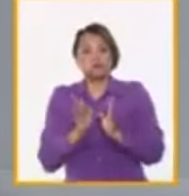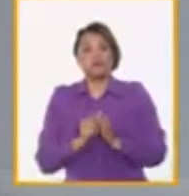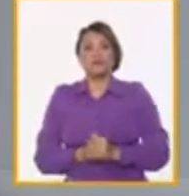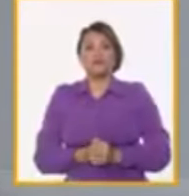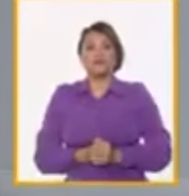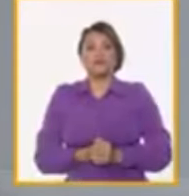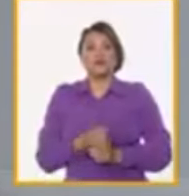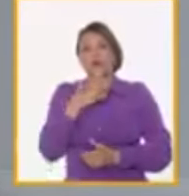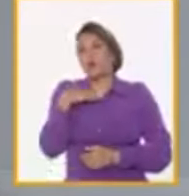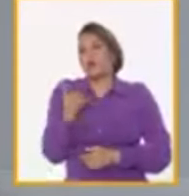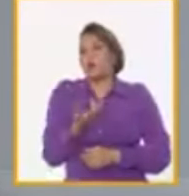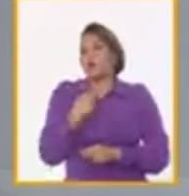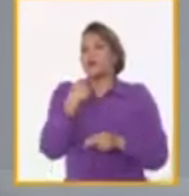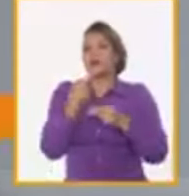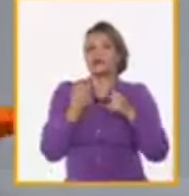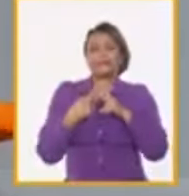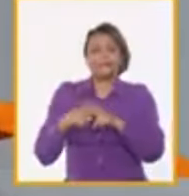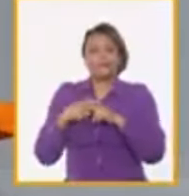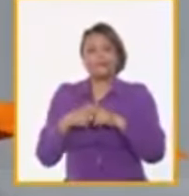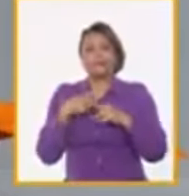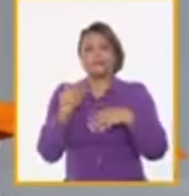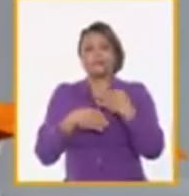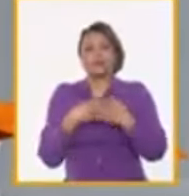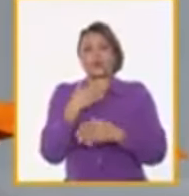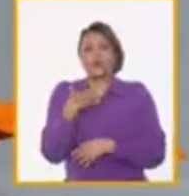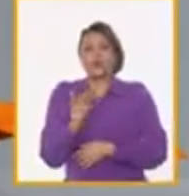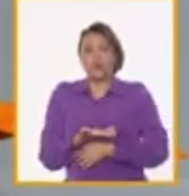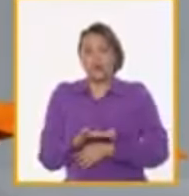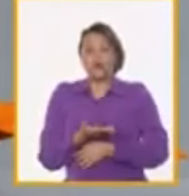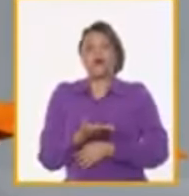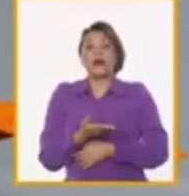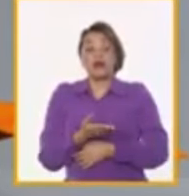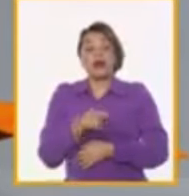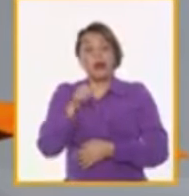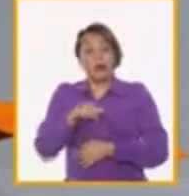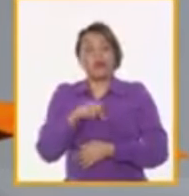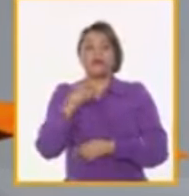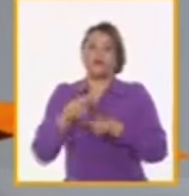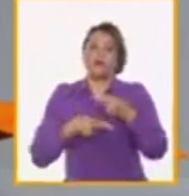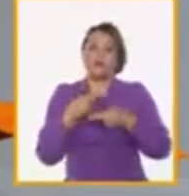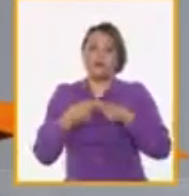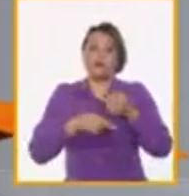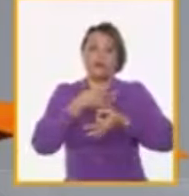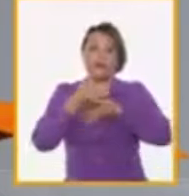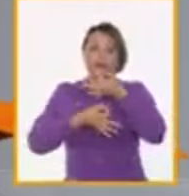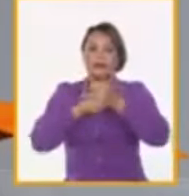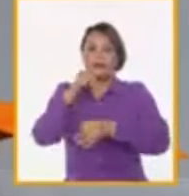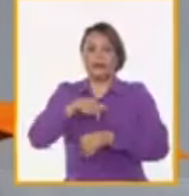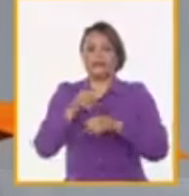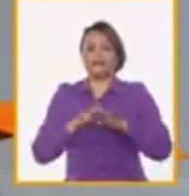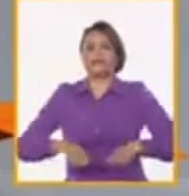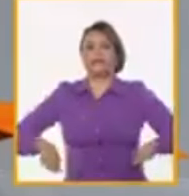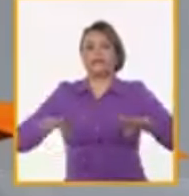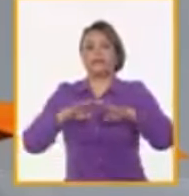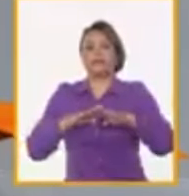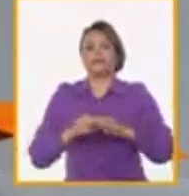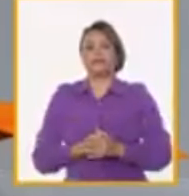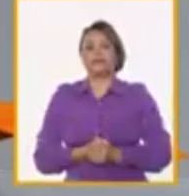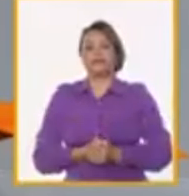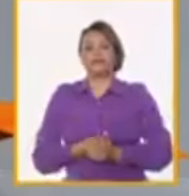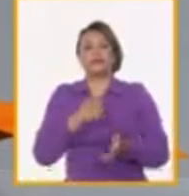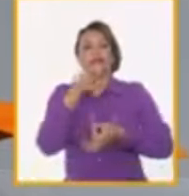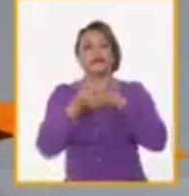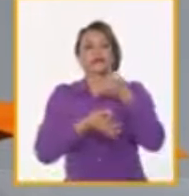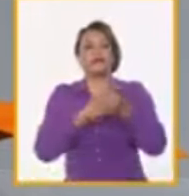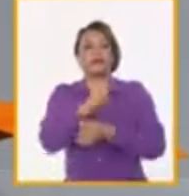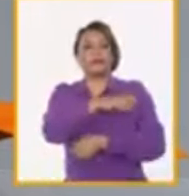ir resolviendo estos problemas, y eso es lo que haremos en el transcurso de la mesa redonda, explicarle a la población cuál es